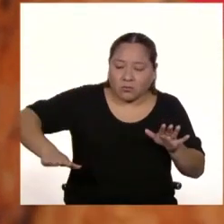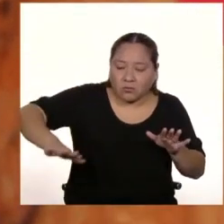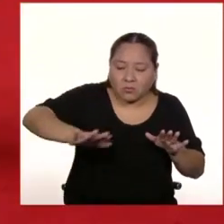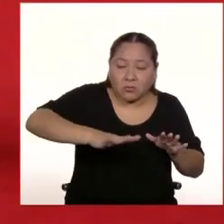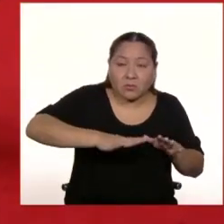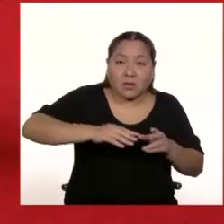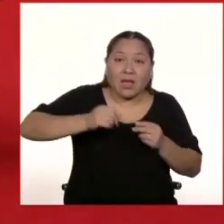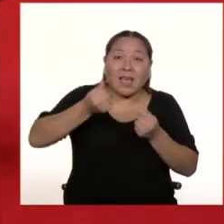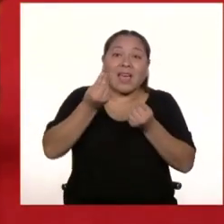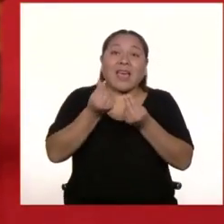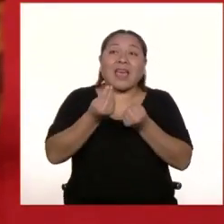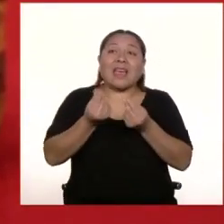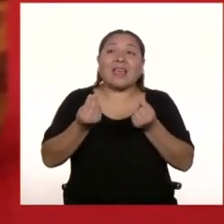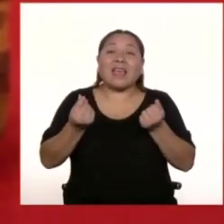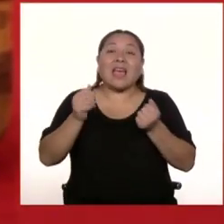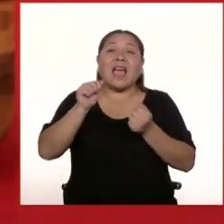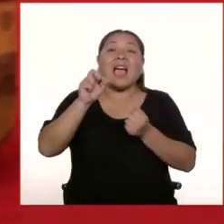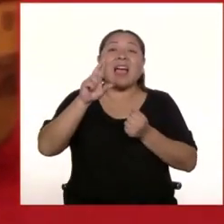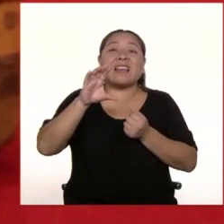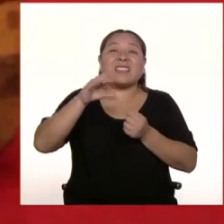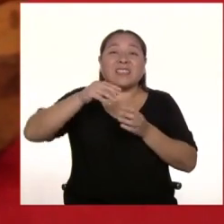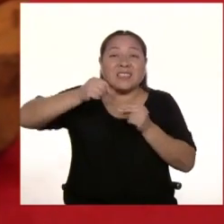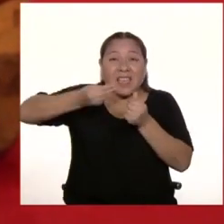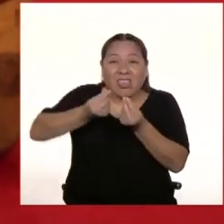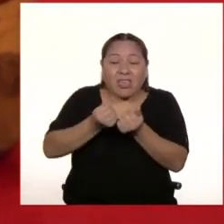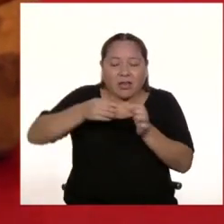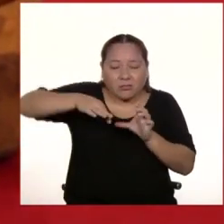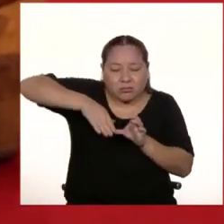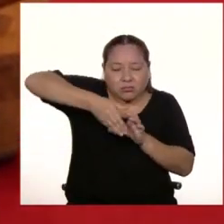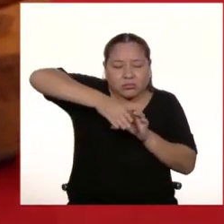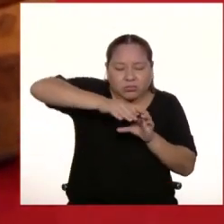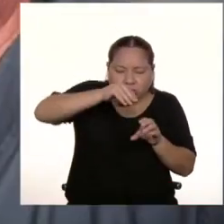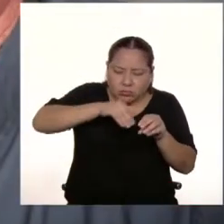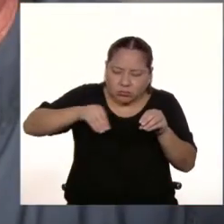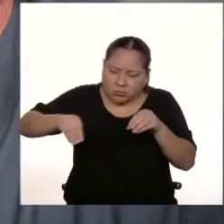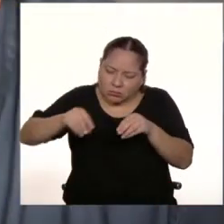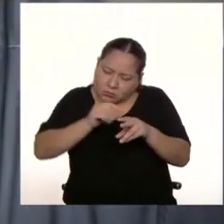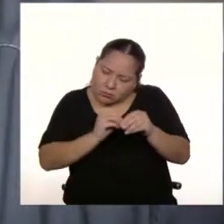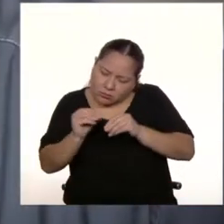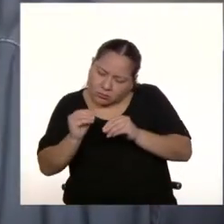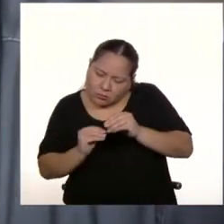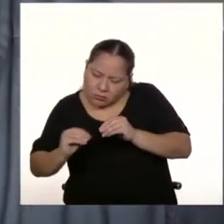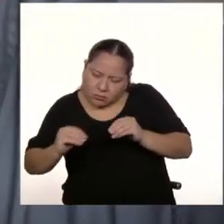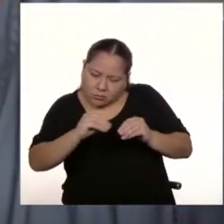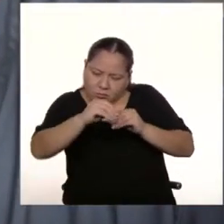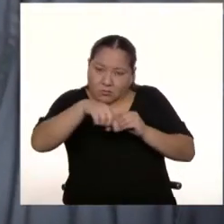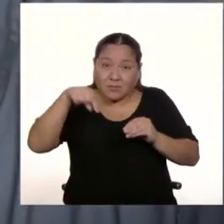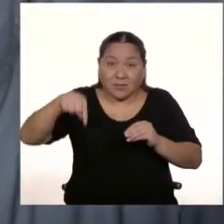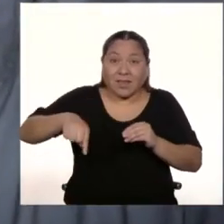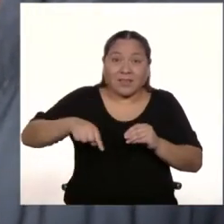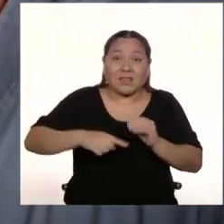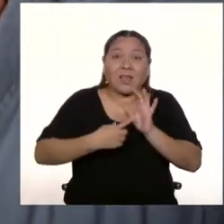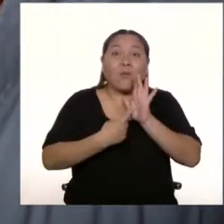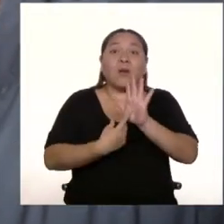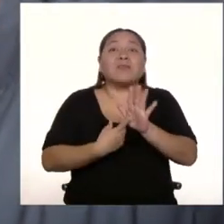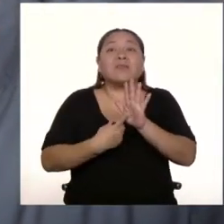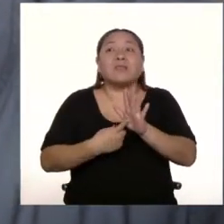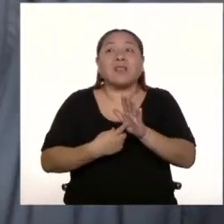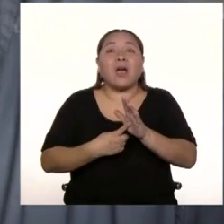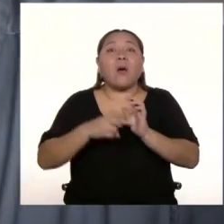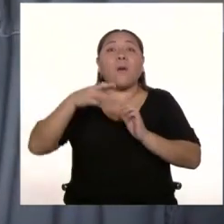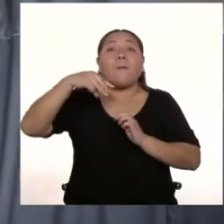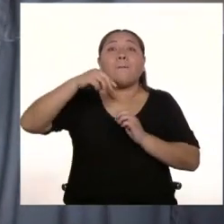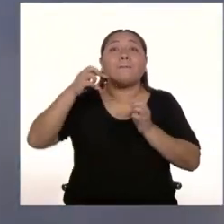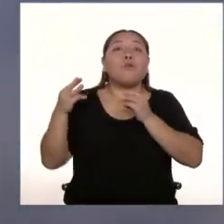arcilla, ¿no? Y remodela el Cusco usando este referente, este modelo de ciudad que se había diseñado en